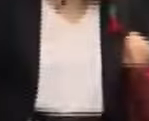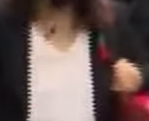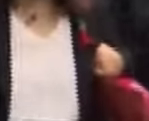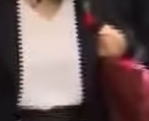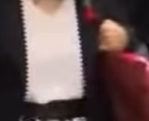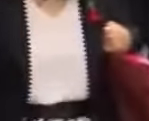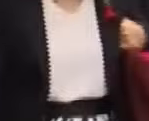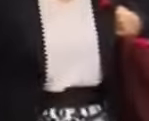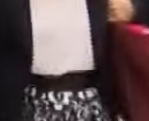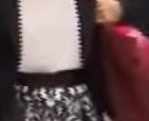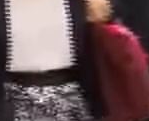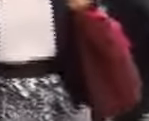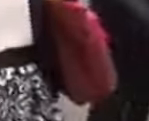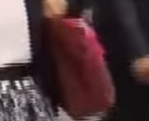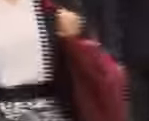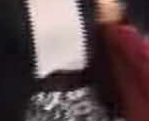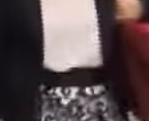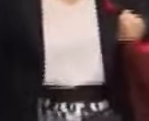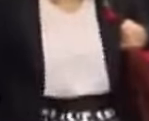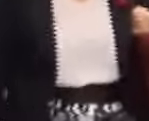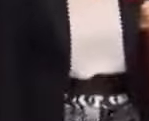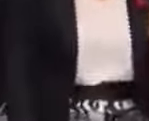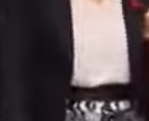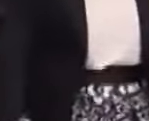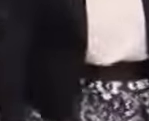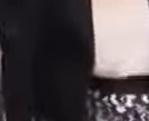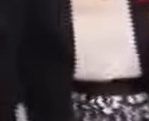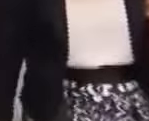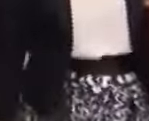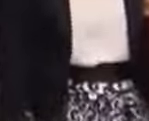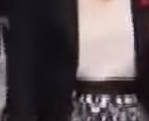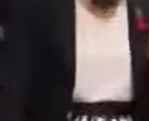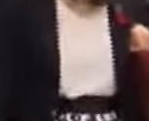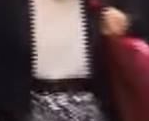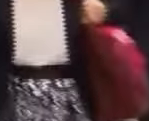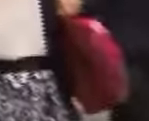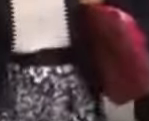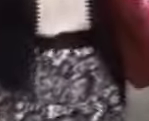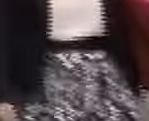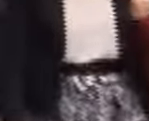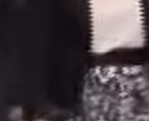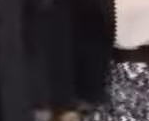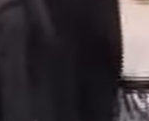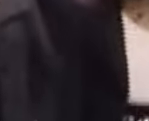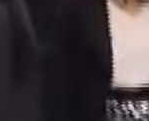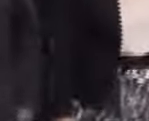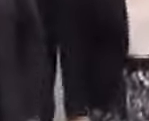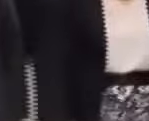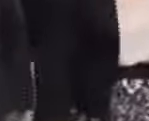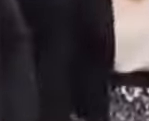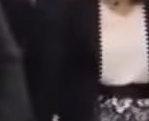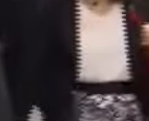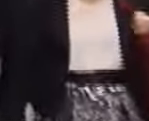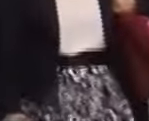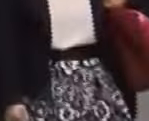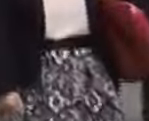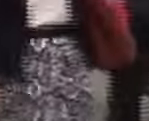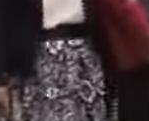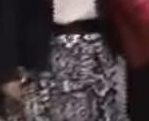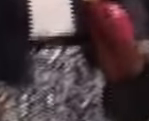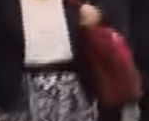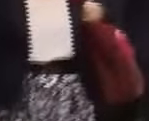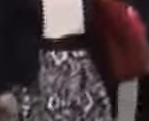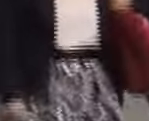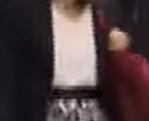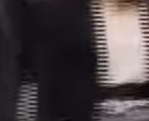lanzaron algunas frases de apoyo al presidente Castillo y también el gabinete ministerial. Entonces, siguen desplazándose